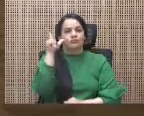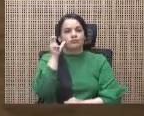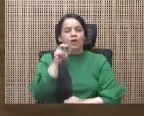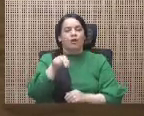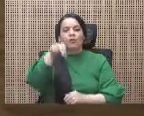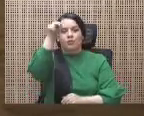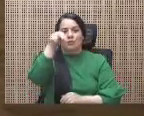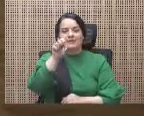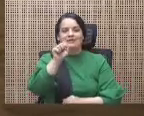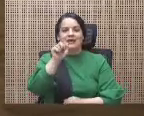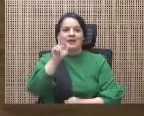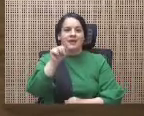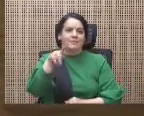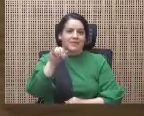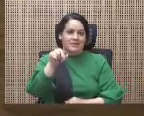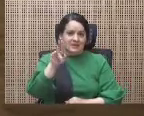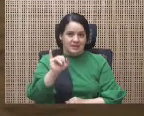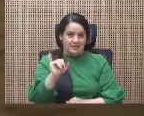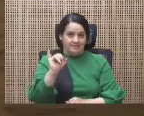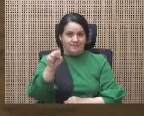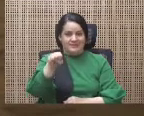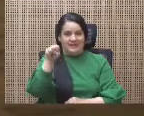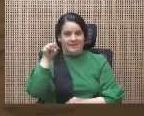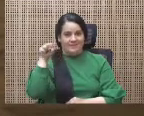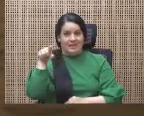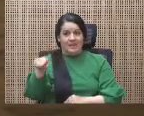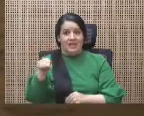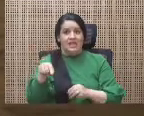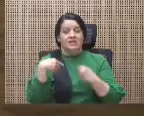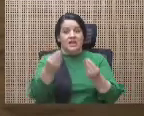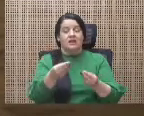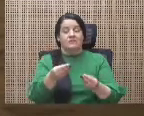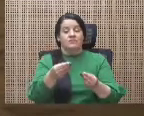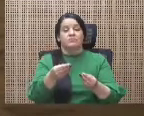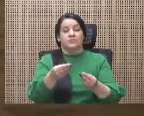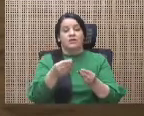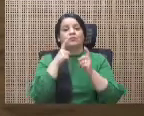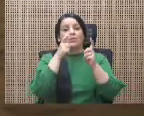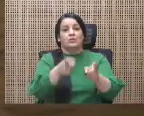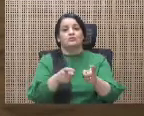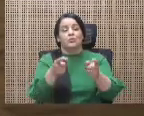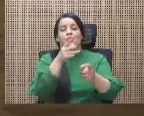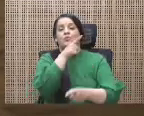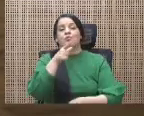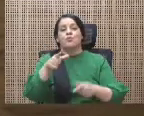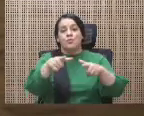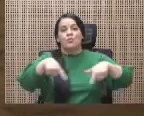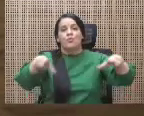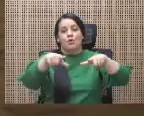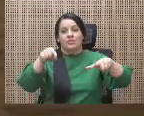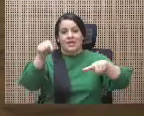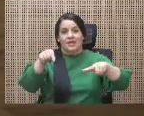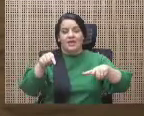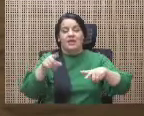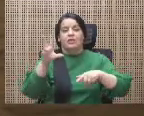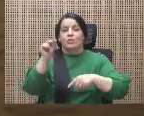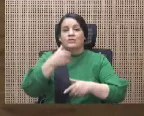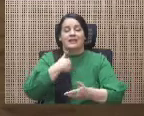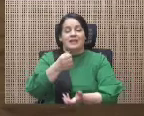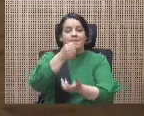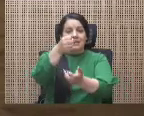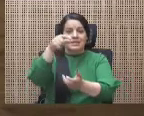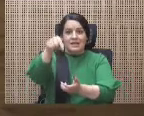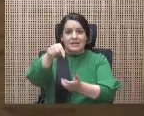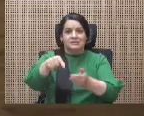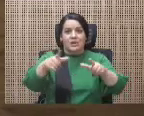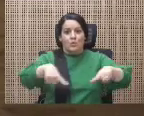Serapiquí, que les habían prometido darles en donación un señor un lote, pero como todavía no tenían para invertir en ese lote, no habían